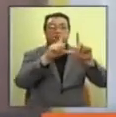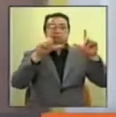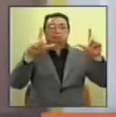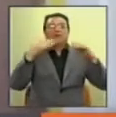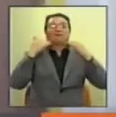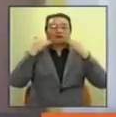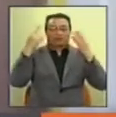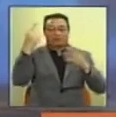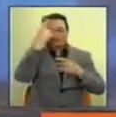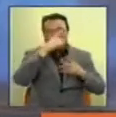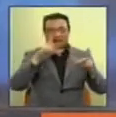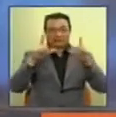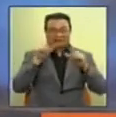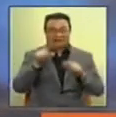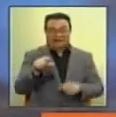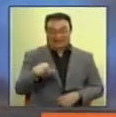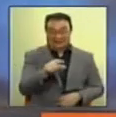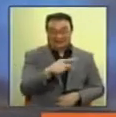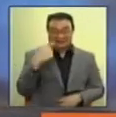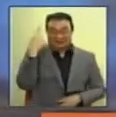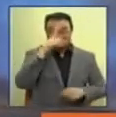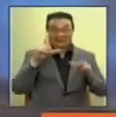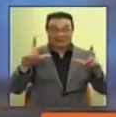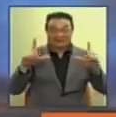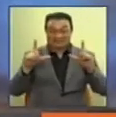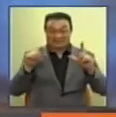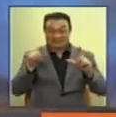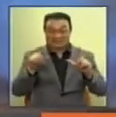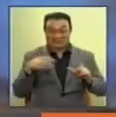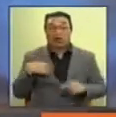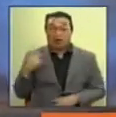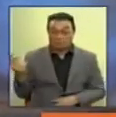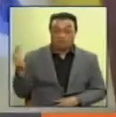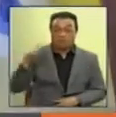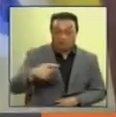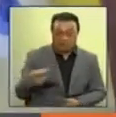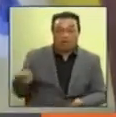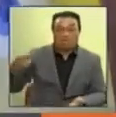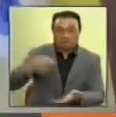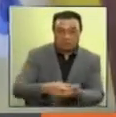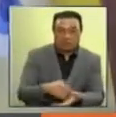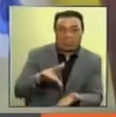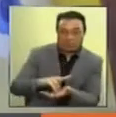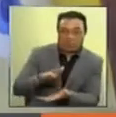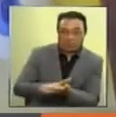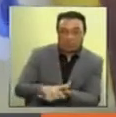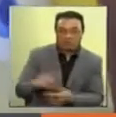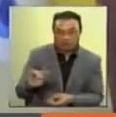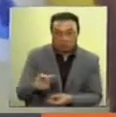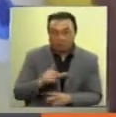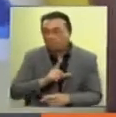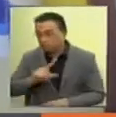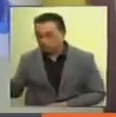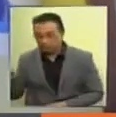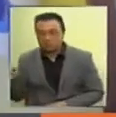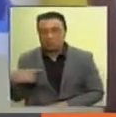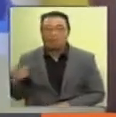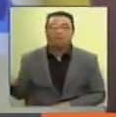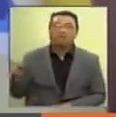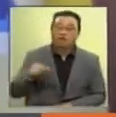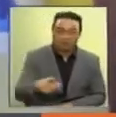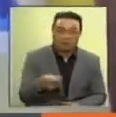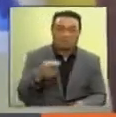de la vergüenza. Estos son los bellos que esperamos que vuelvan a pagar su consumo. ¿Volvió alguno? Vuelven,